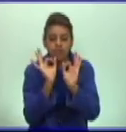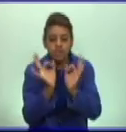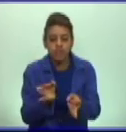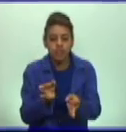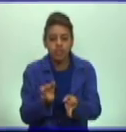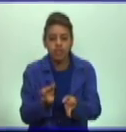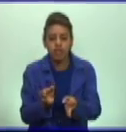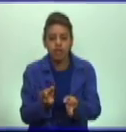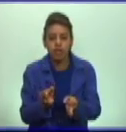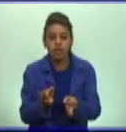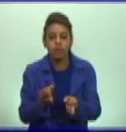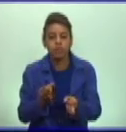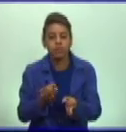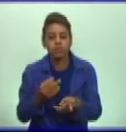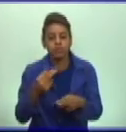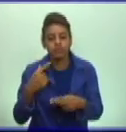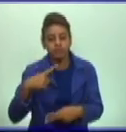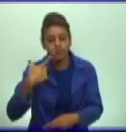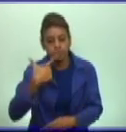siempre seremos